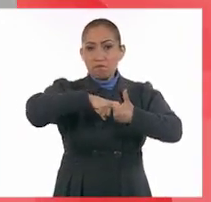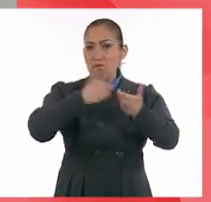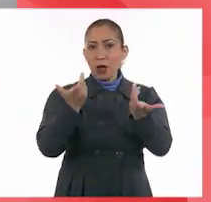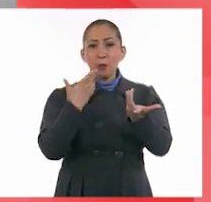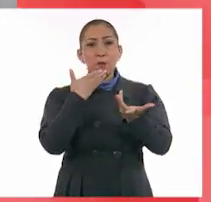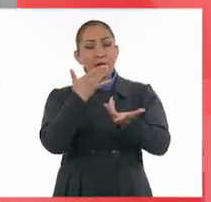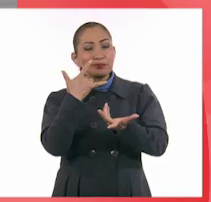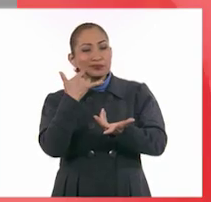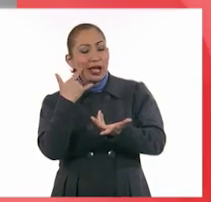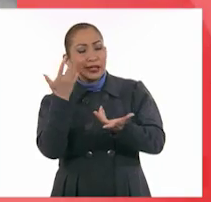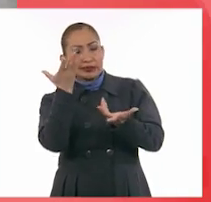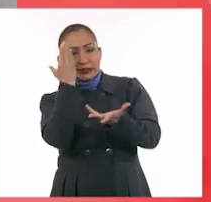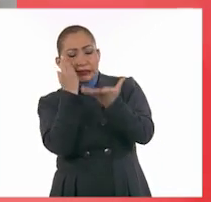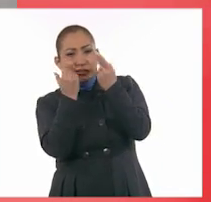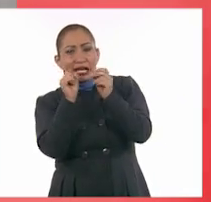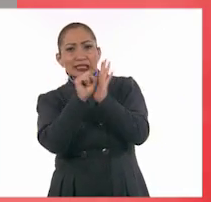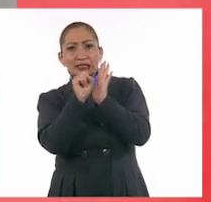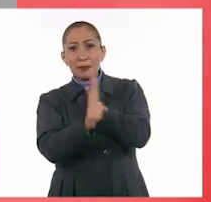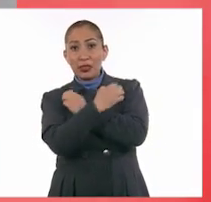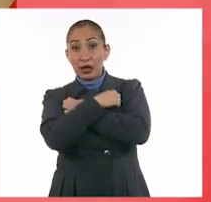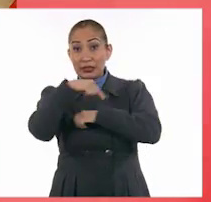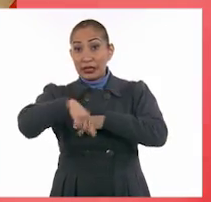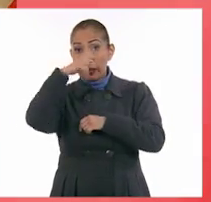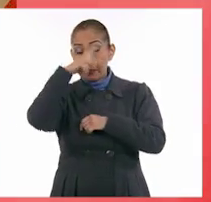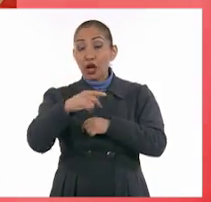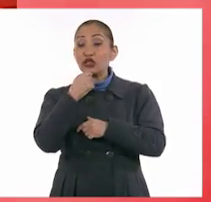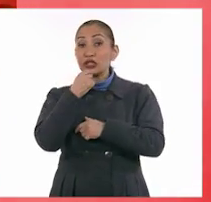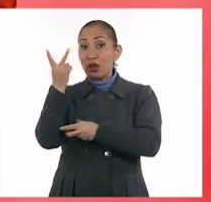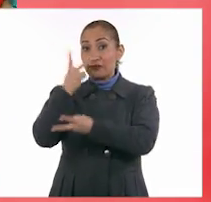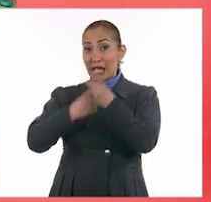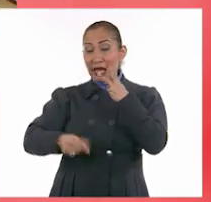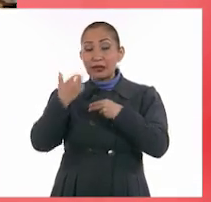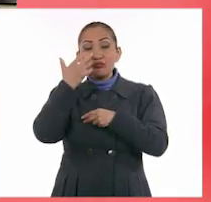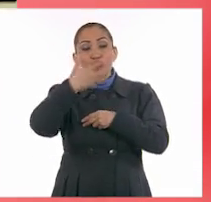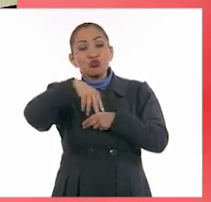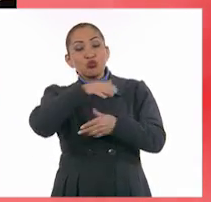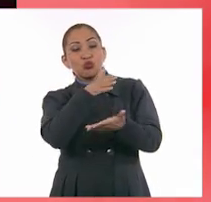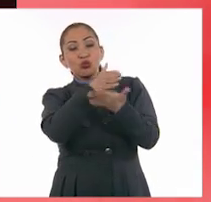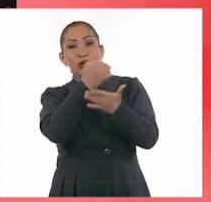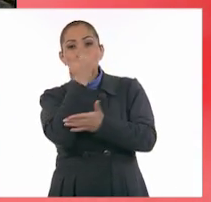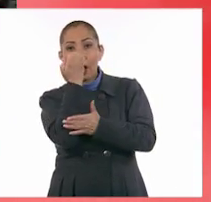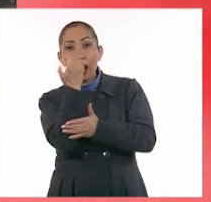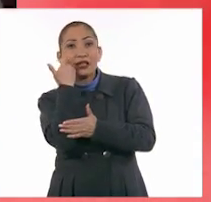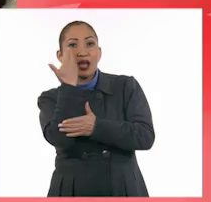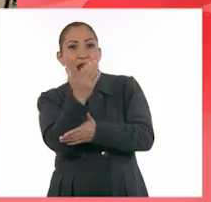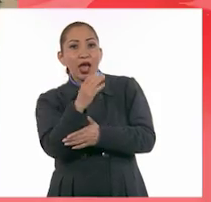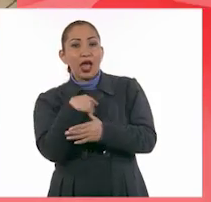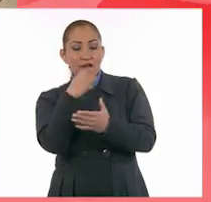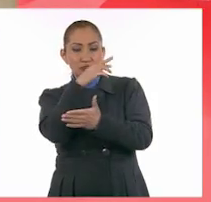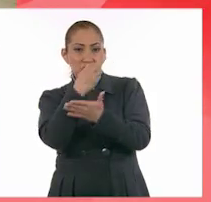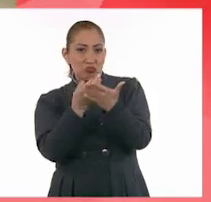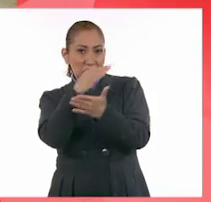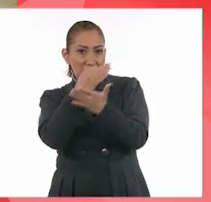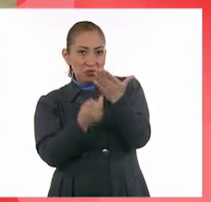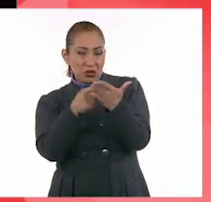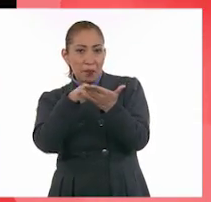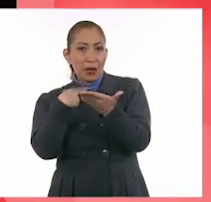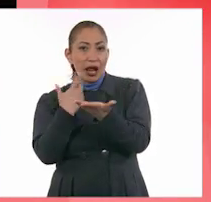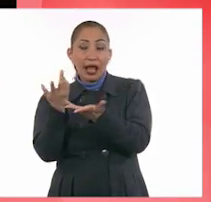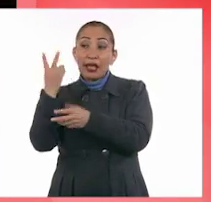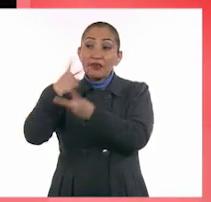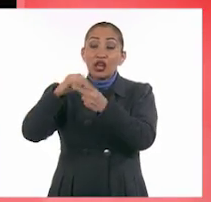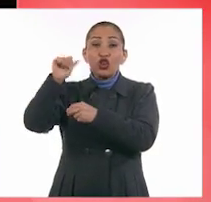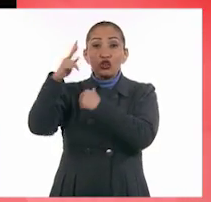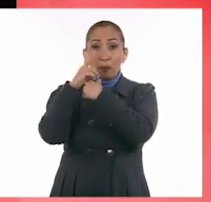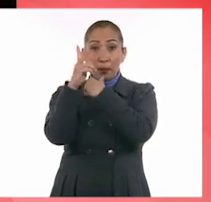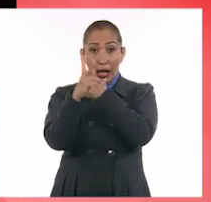manera amigable y didáctica al sistema educativo. Los niños llegan, buscan un espacio en la escuela, llenan su formato de registro de alumno proveniente del